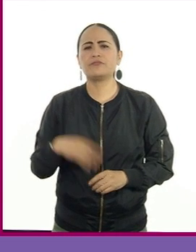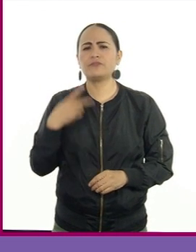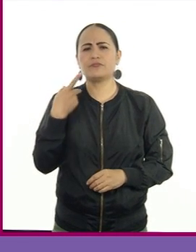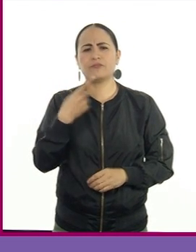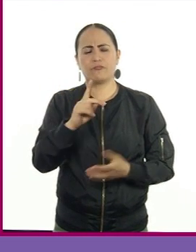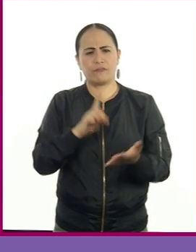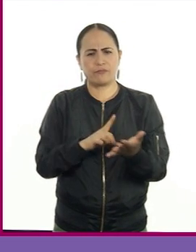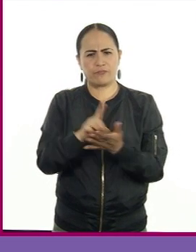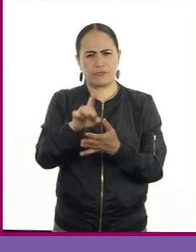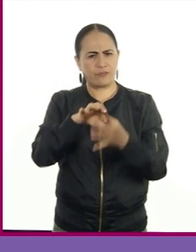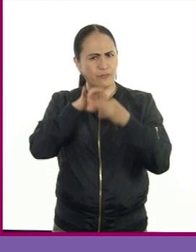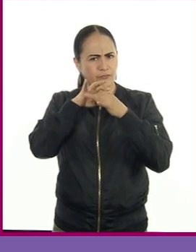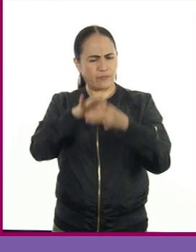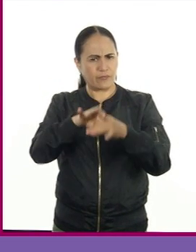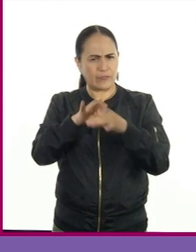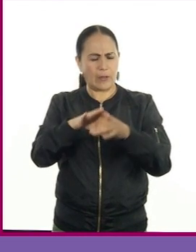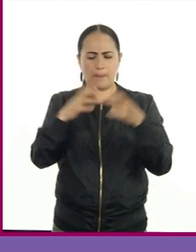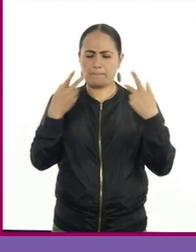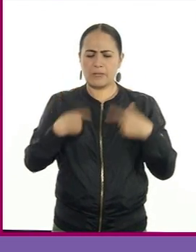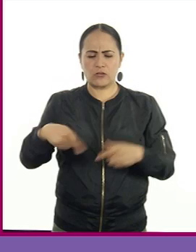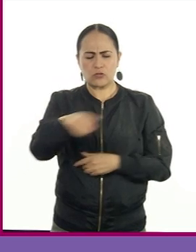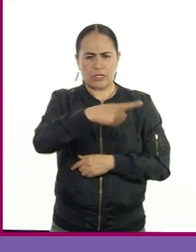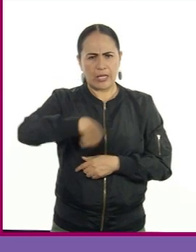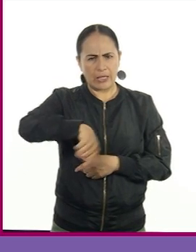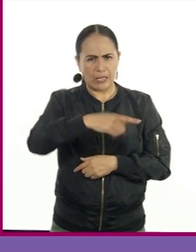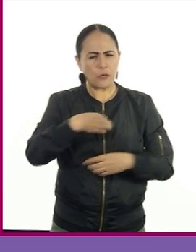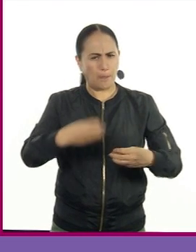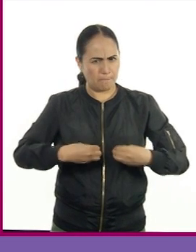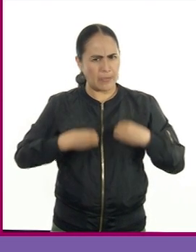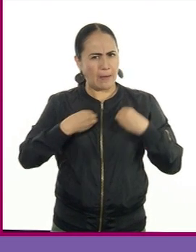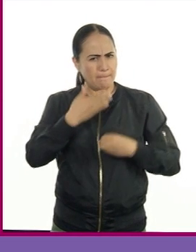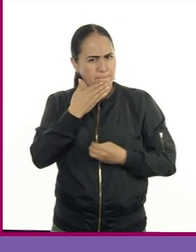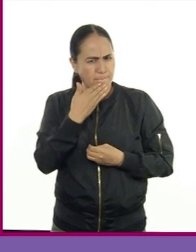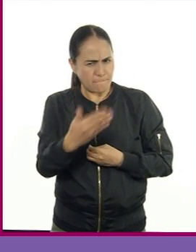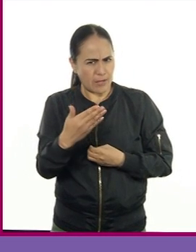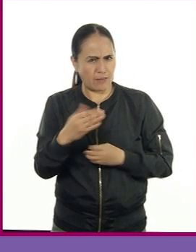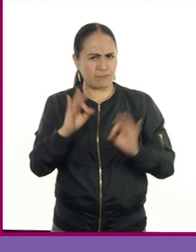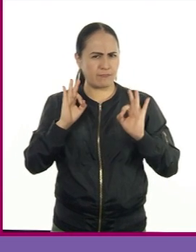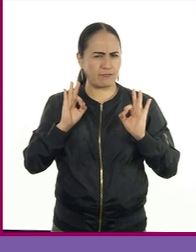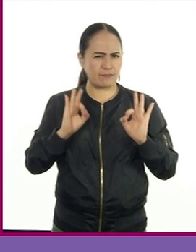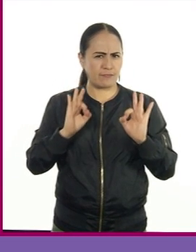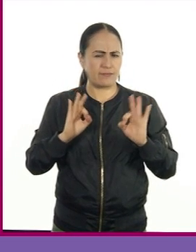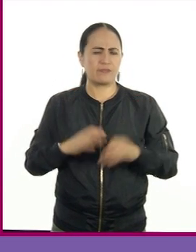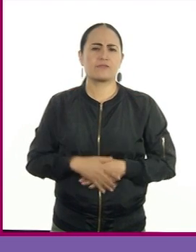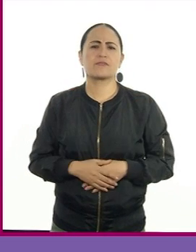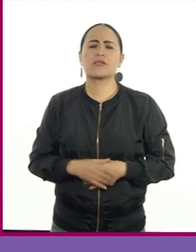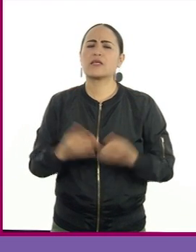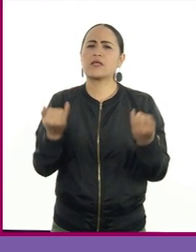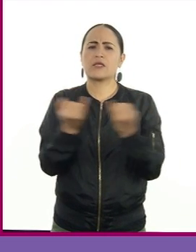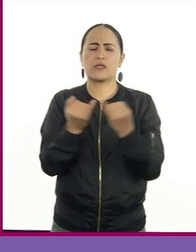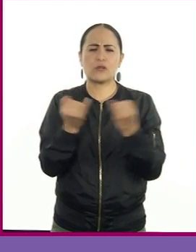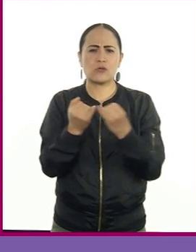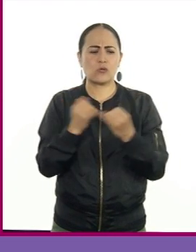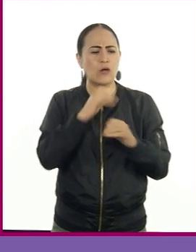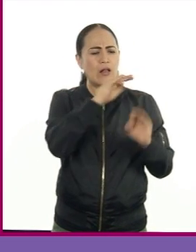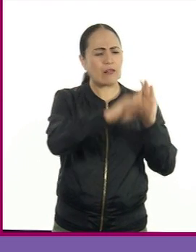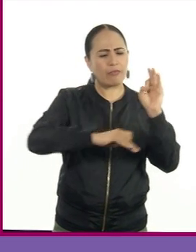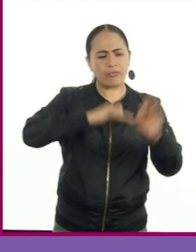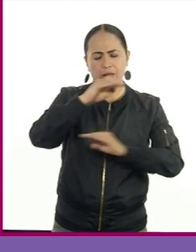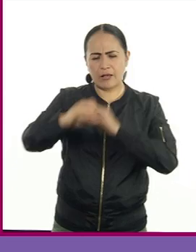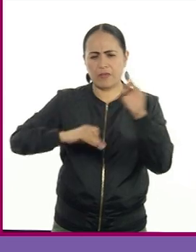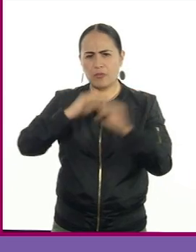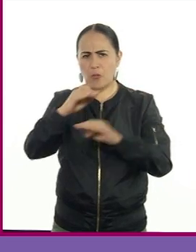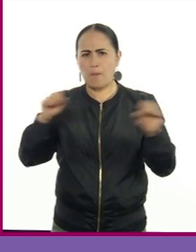para coadyugar a que las personas tengan una vida digna y plena, así como traten de la misma manera a las